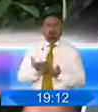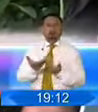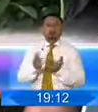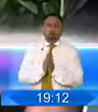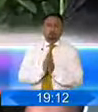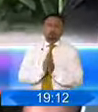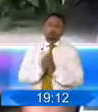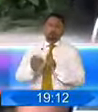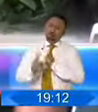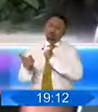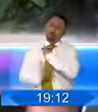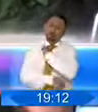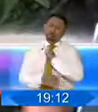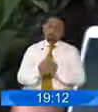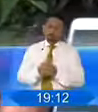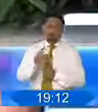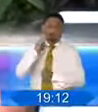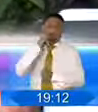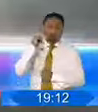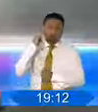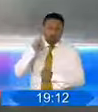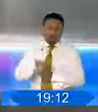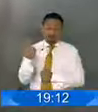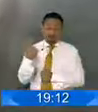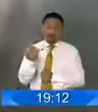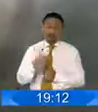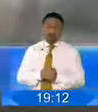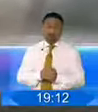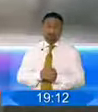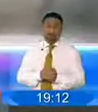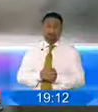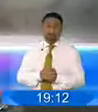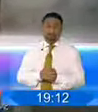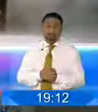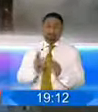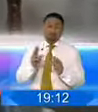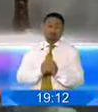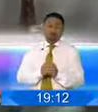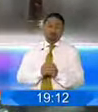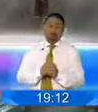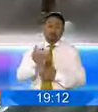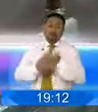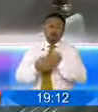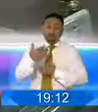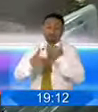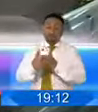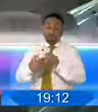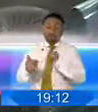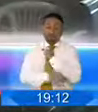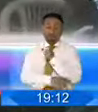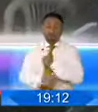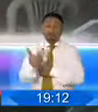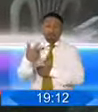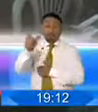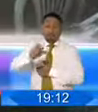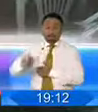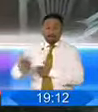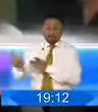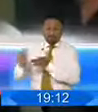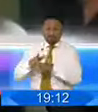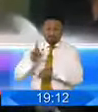más que todo, porque cómo se quedan los niños en la orfandad. Con la única esperanza que algún día la justicia brille y la muerte de las tres personas no quede en